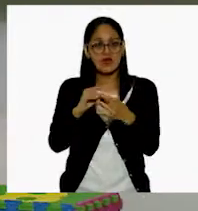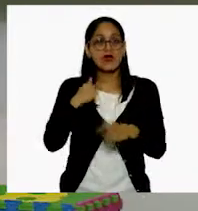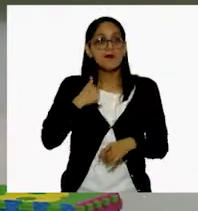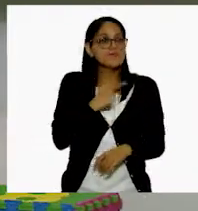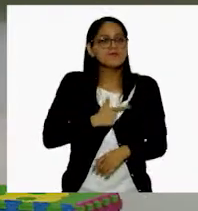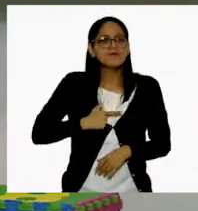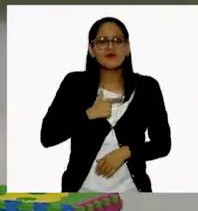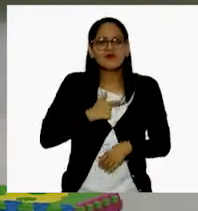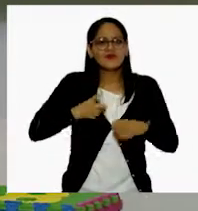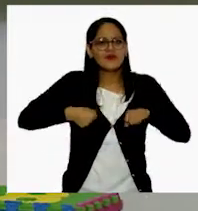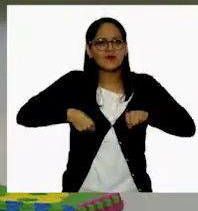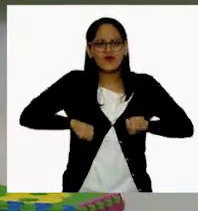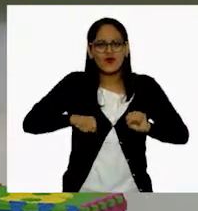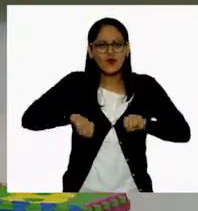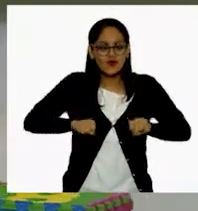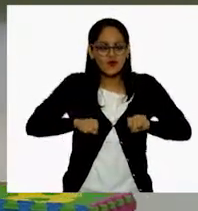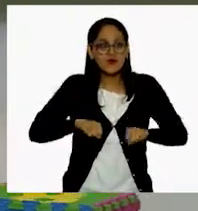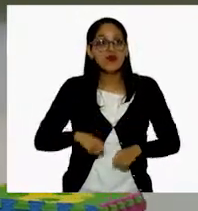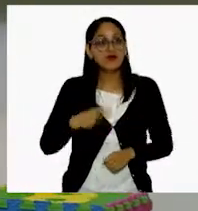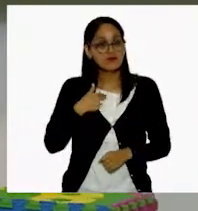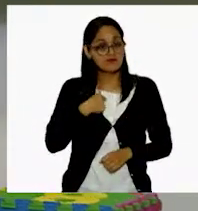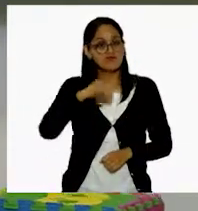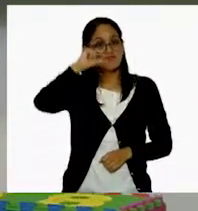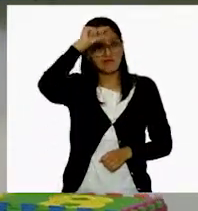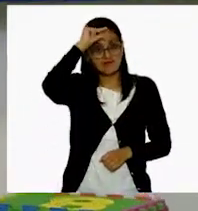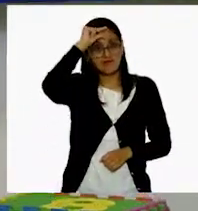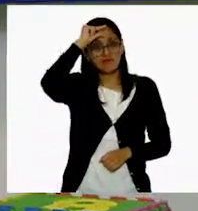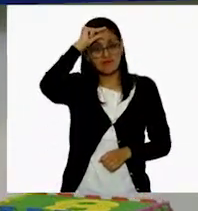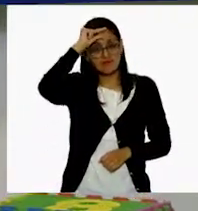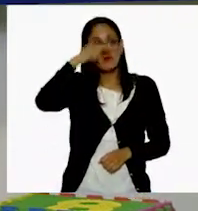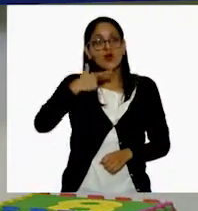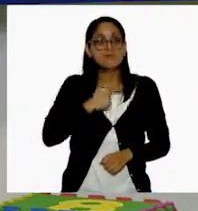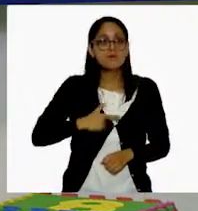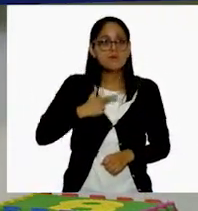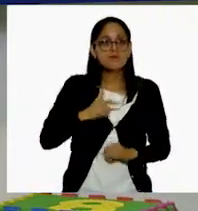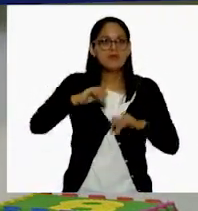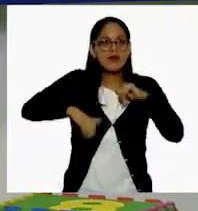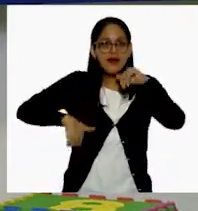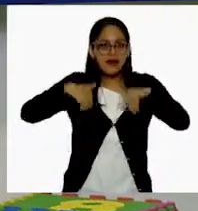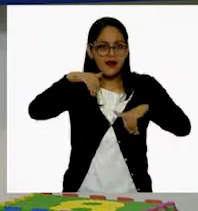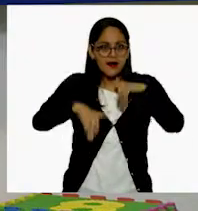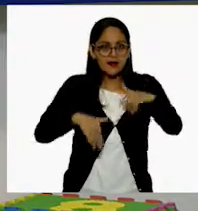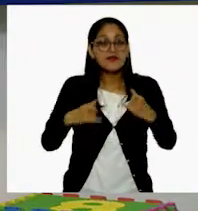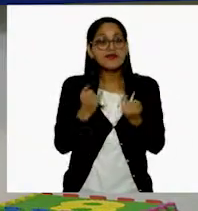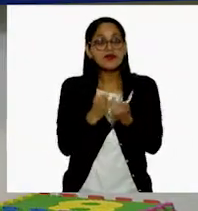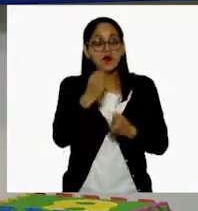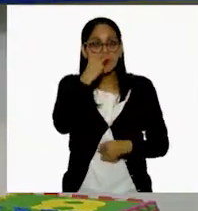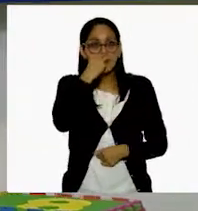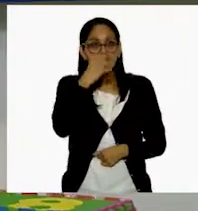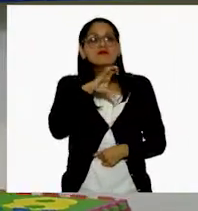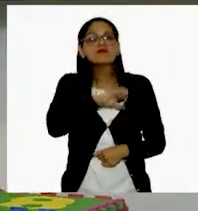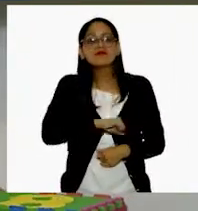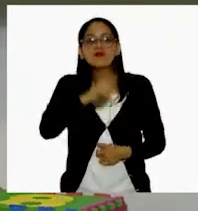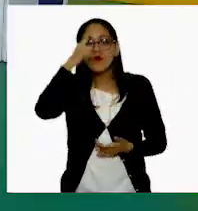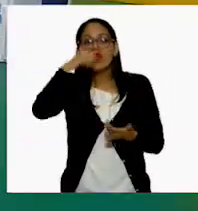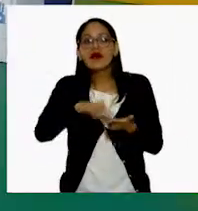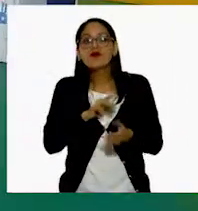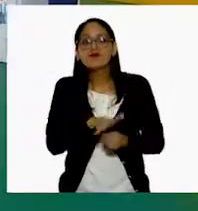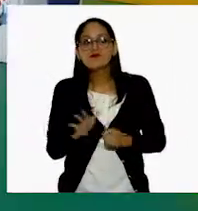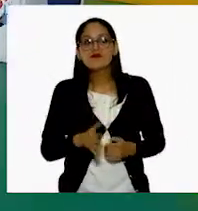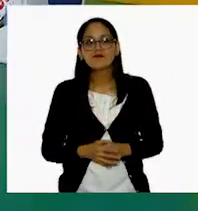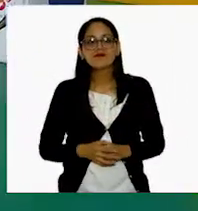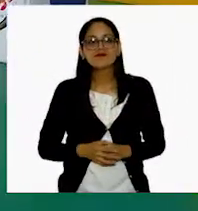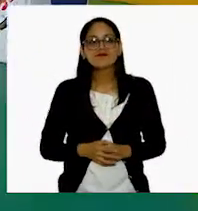en moto. Soy inteligente, me gusta la natación y mi comida favorita, ¿cuál creen que es? ¿Qué?